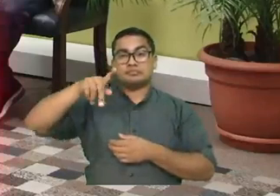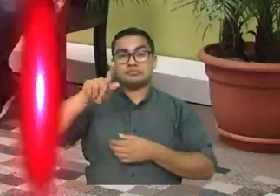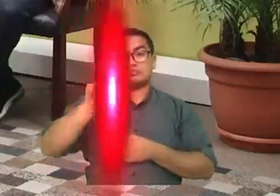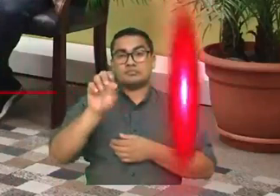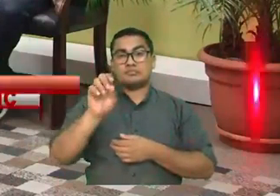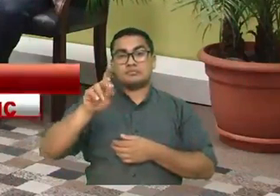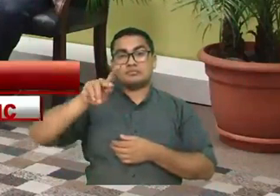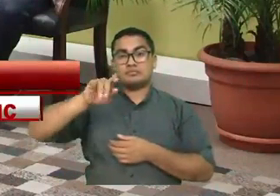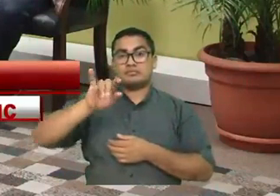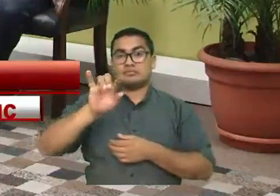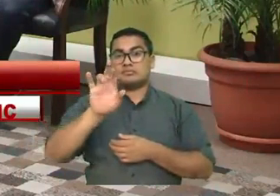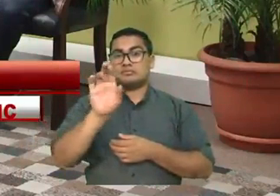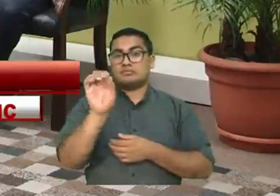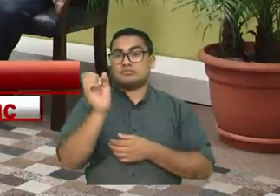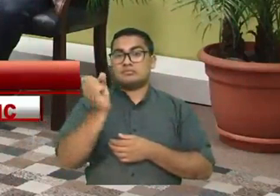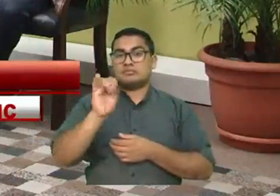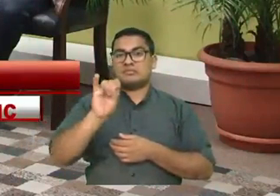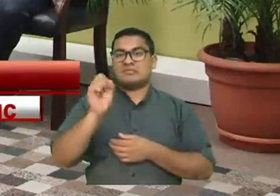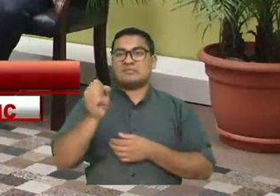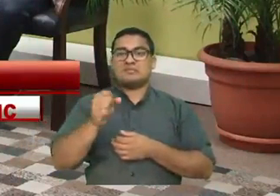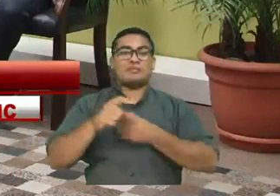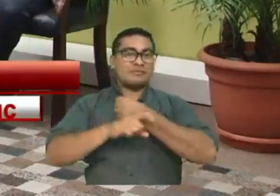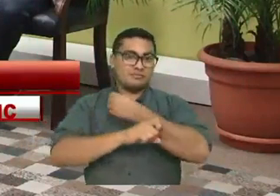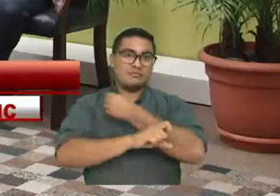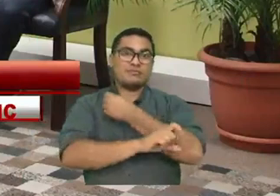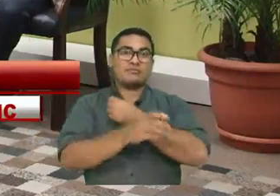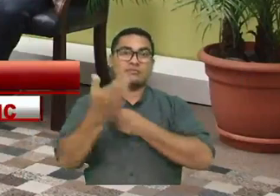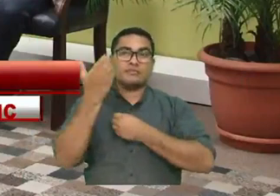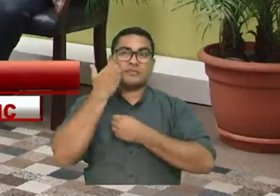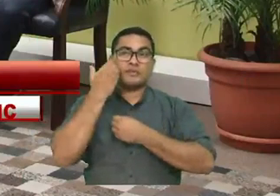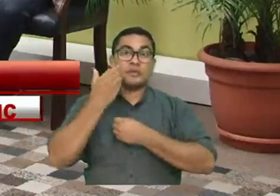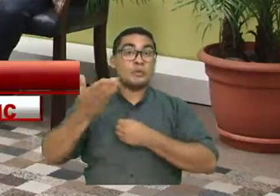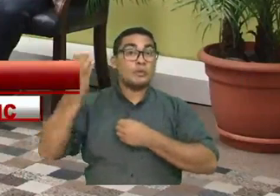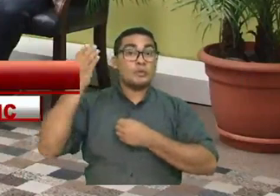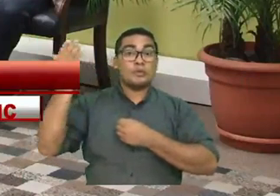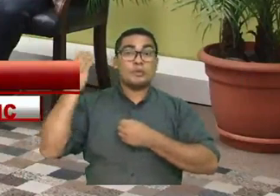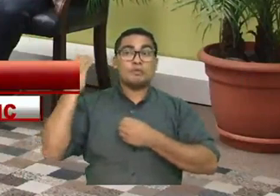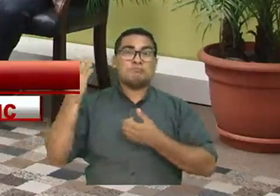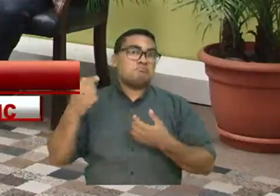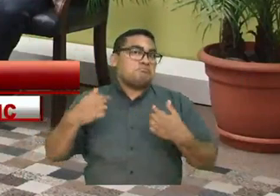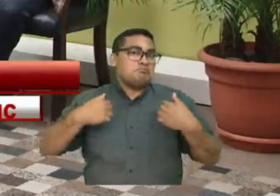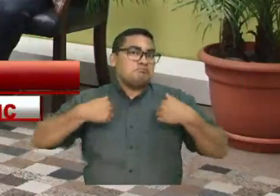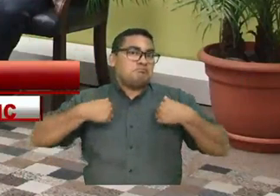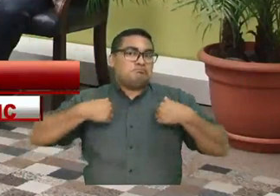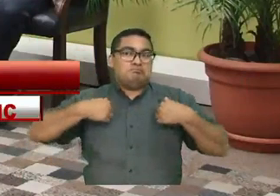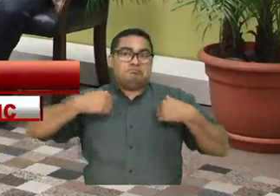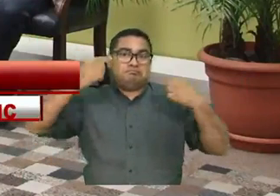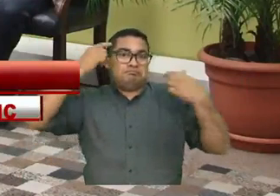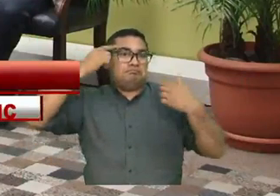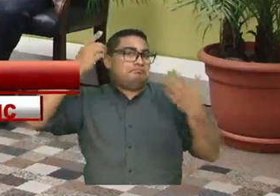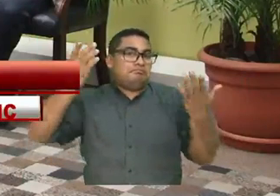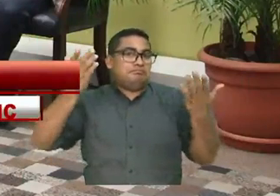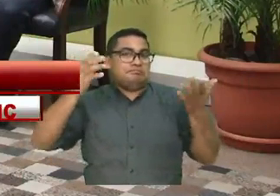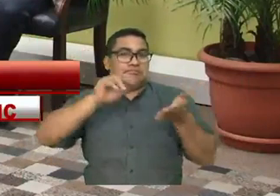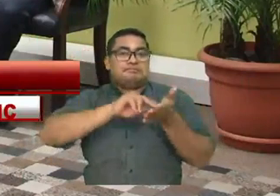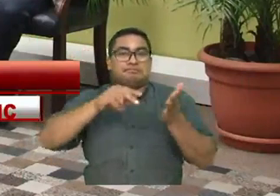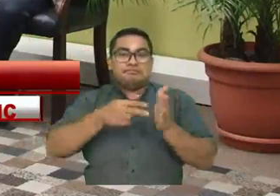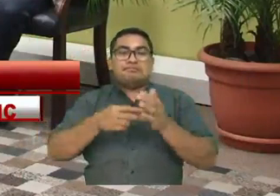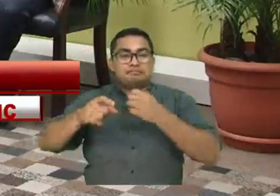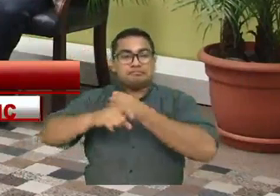Lo asocio por la rata, pues, obviamente. En ese tiempo yo no sabía que era leptospirosis, pero sí lo asociaba con la rata.